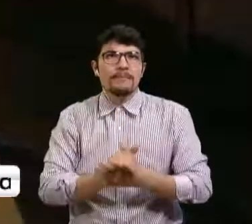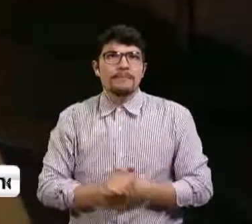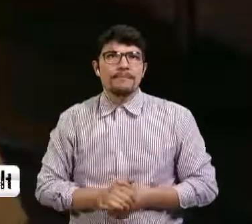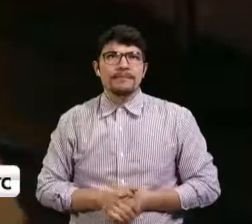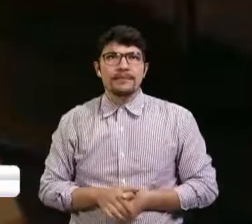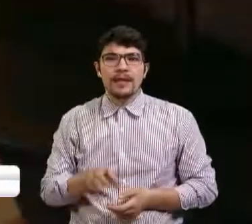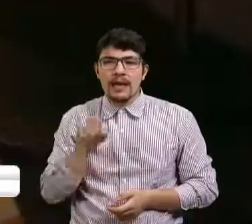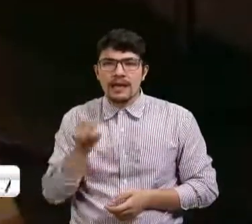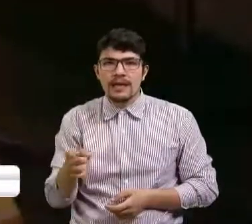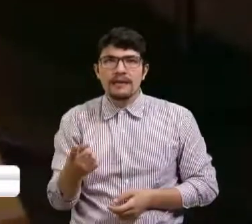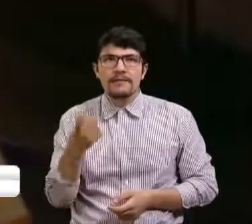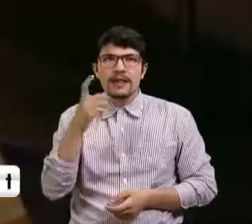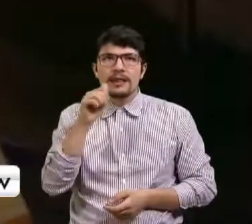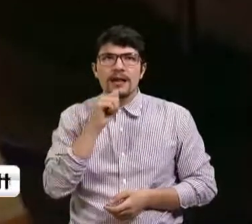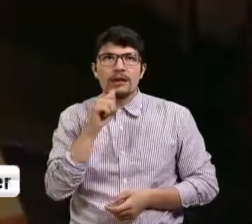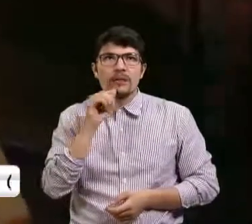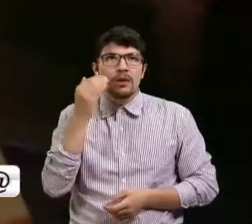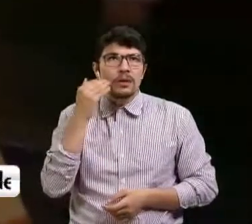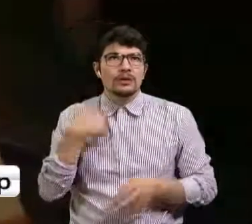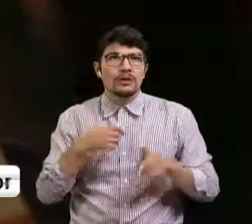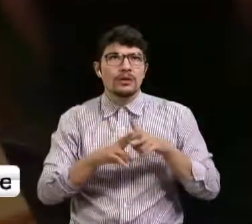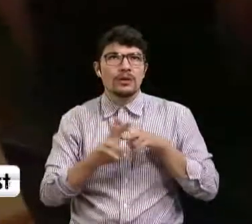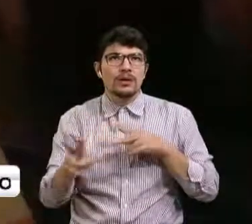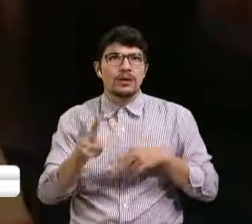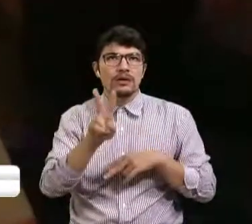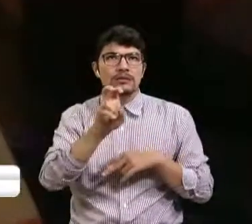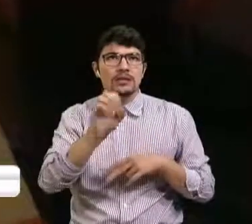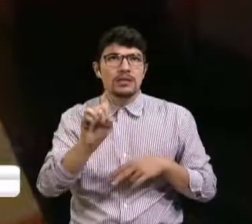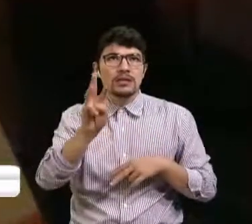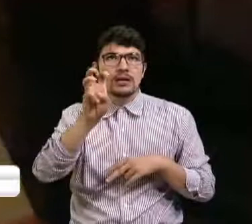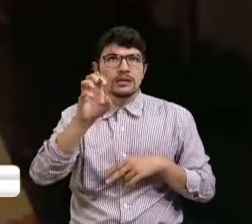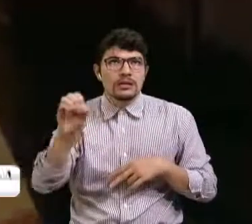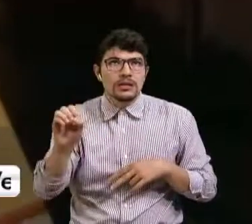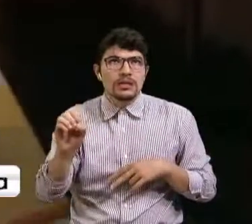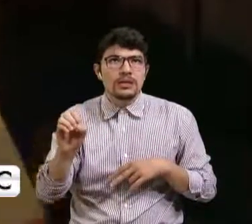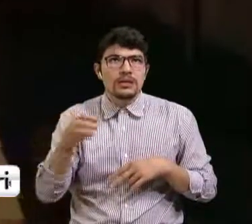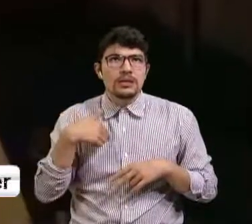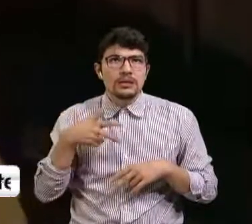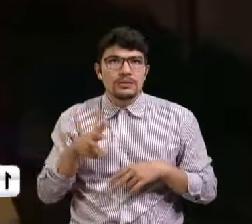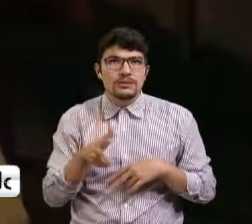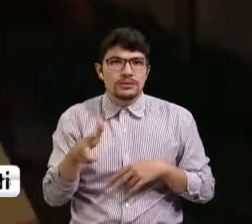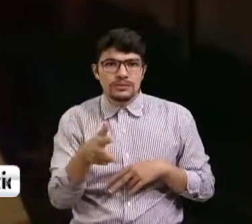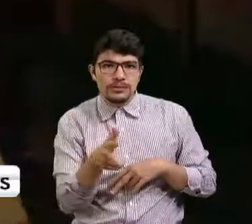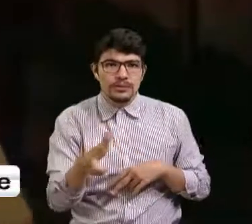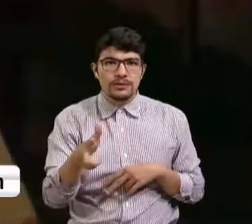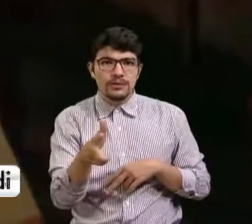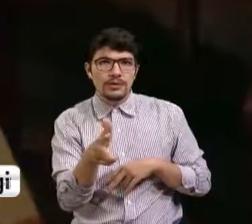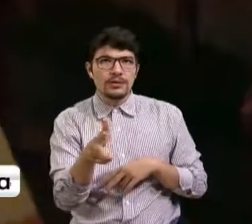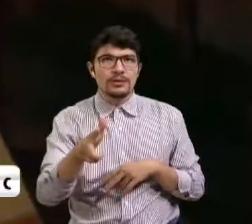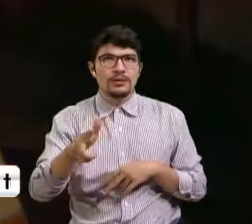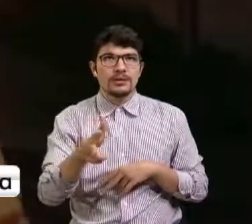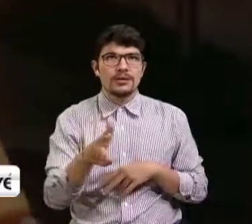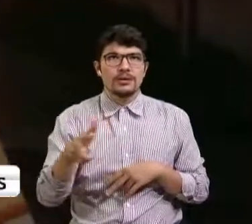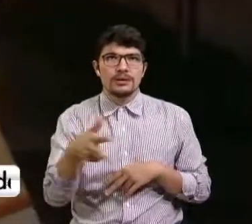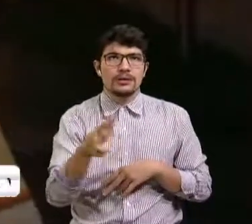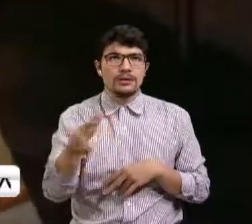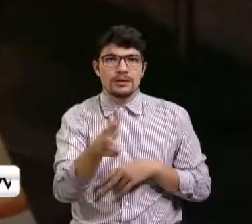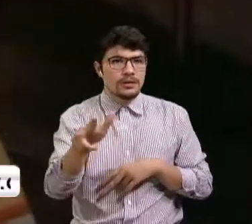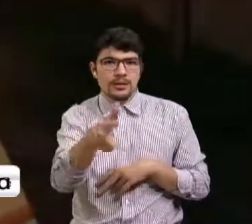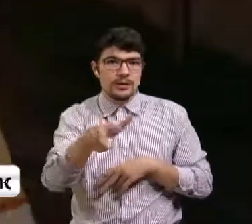desagüe porque cuando uno va a cierta velocidad llámese 70-80 el carro trata de esas